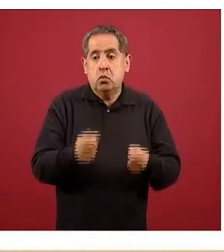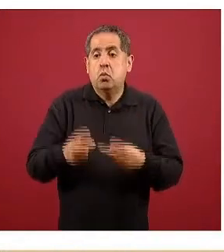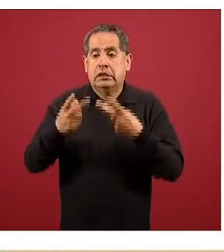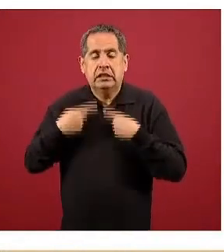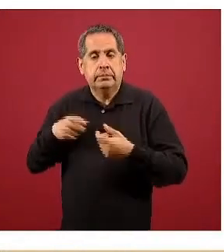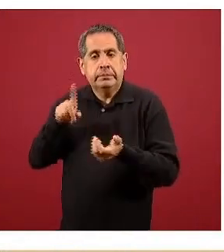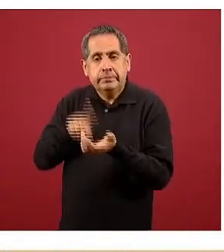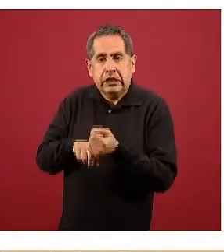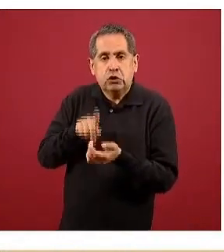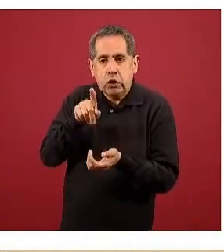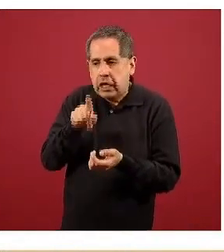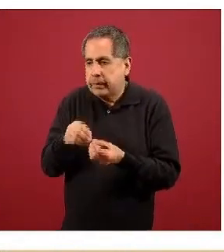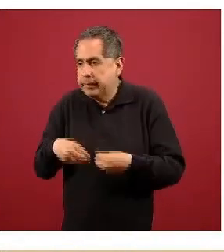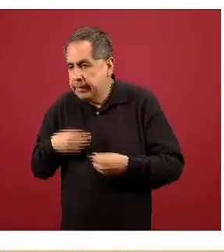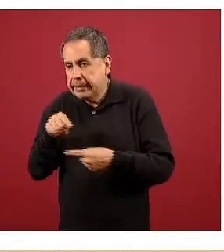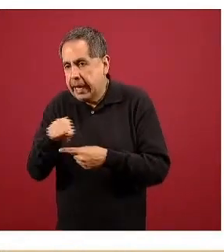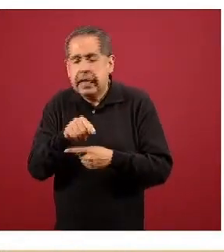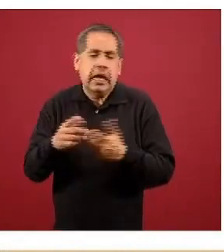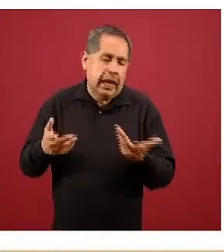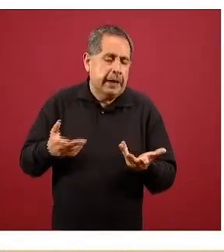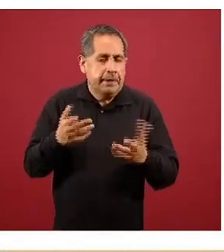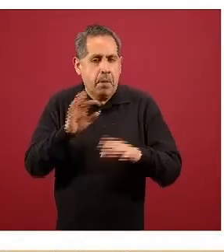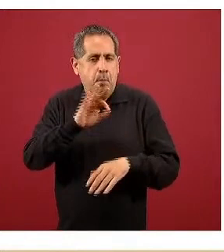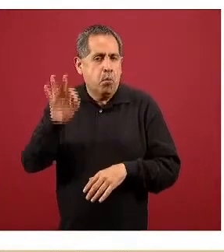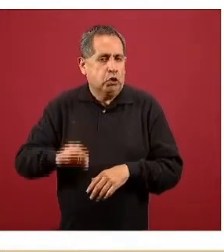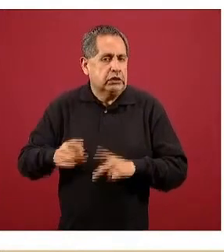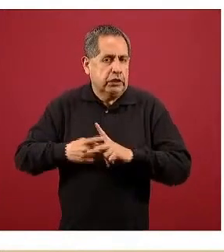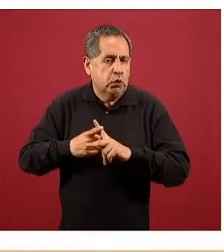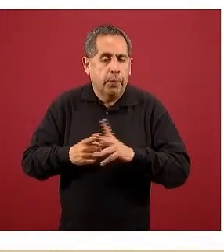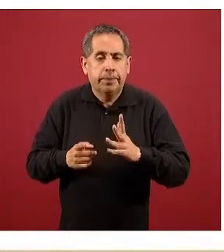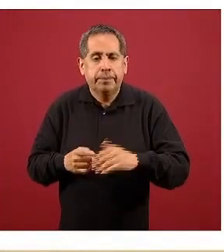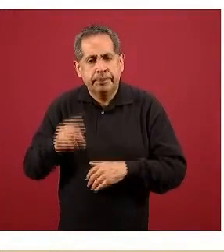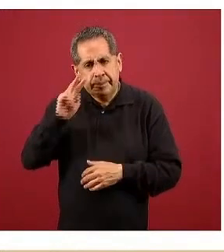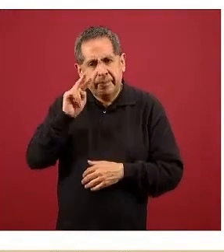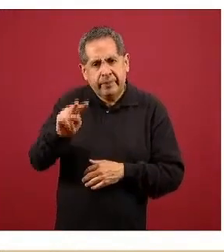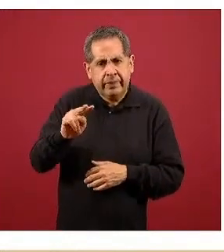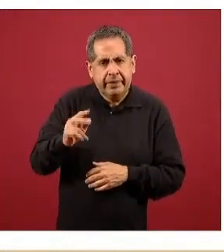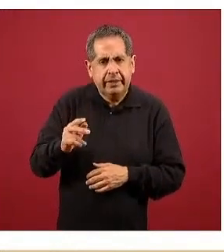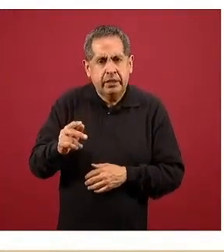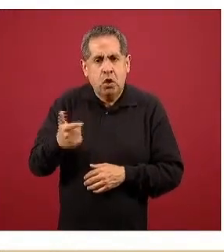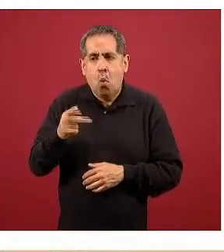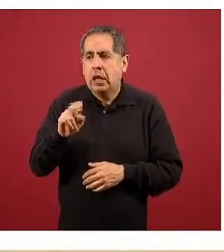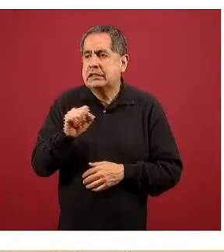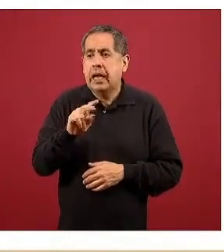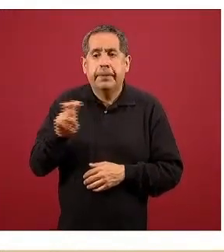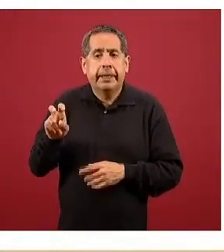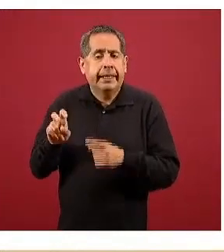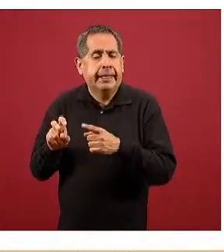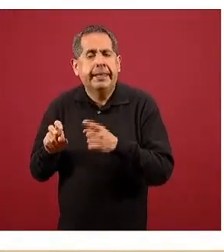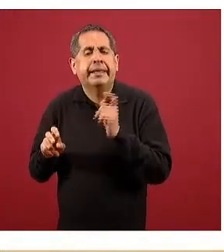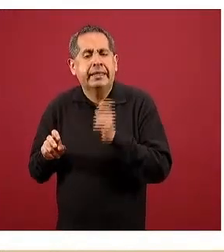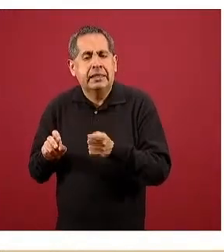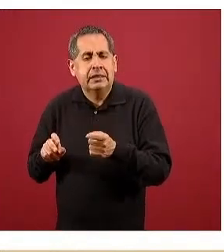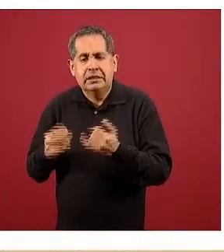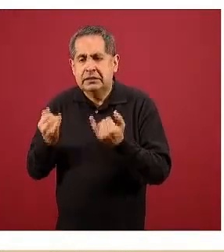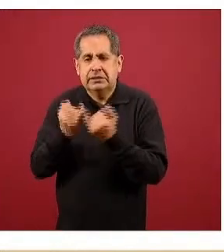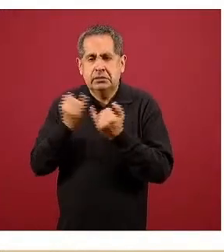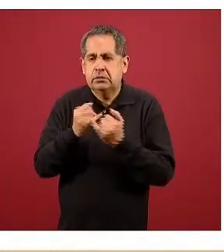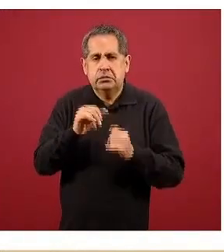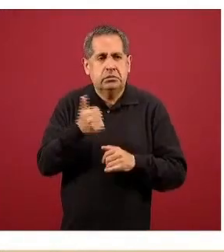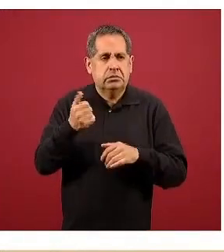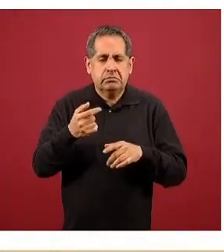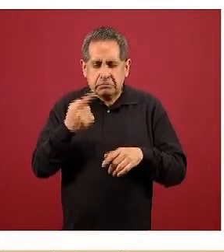en esa ciudad, pero pues podemos observar, en este caso, igual que en los